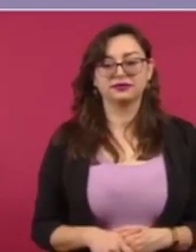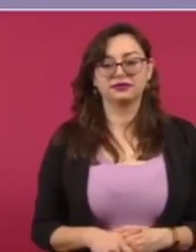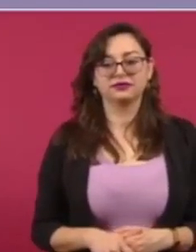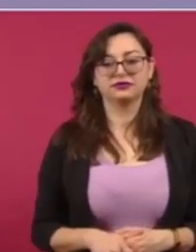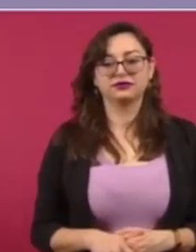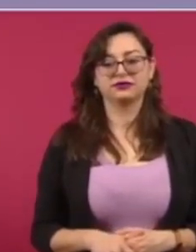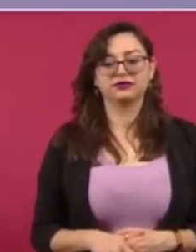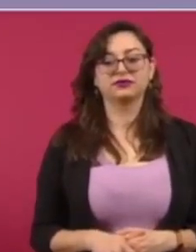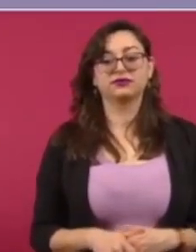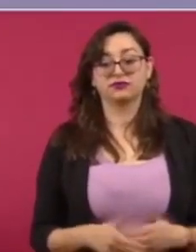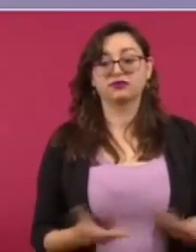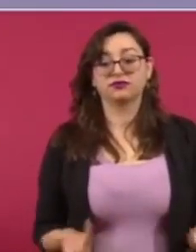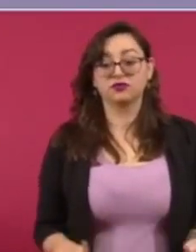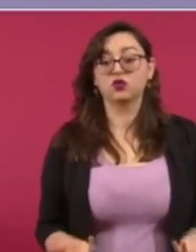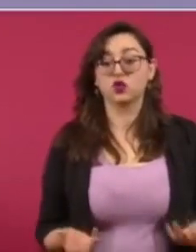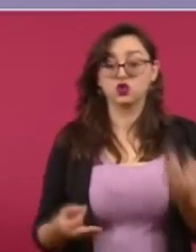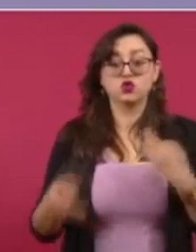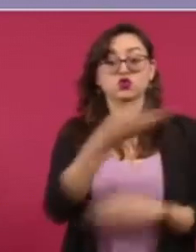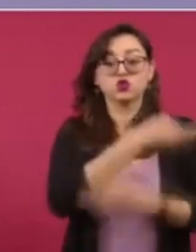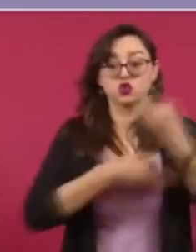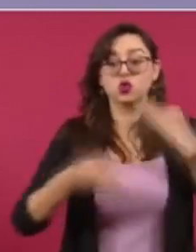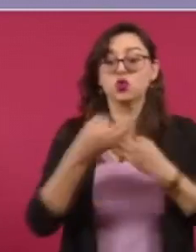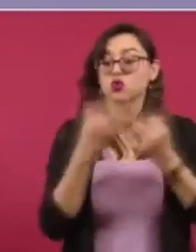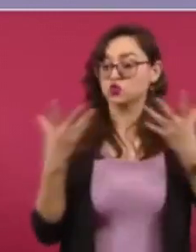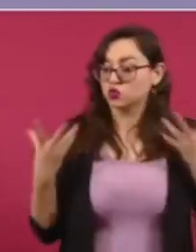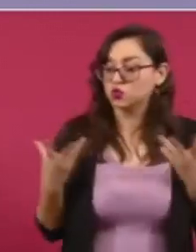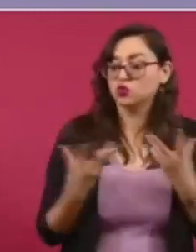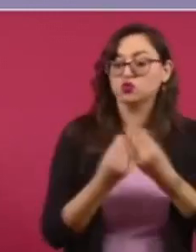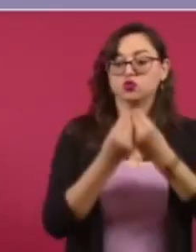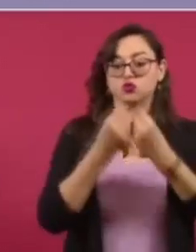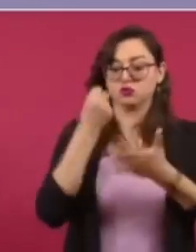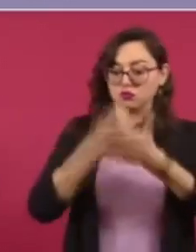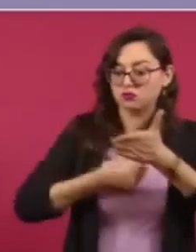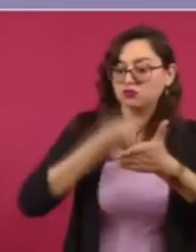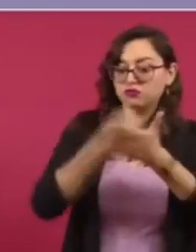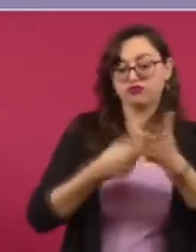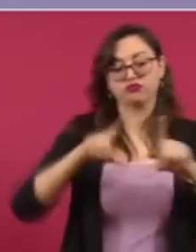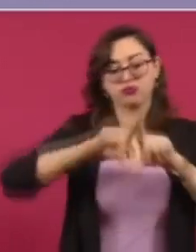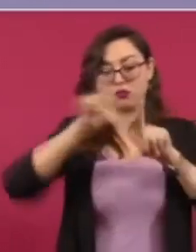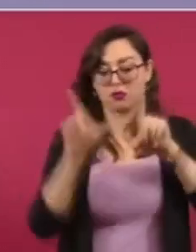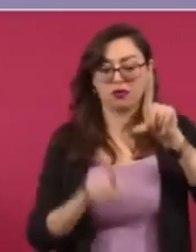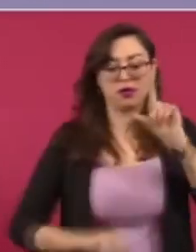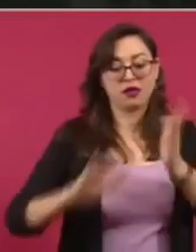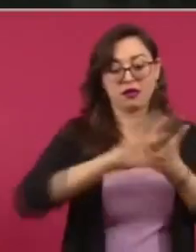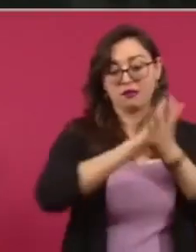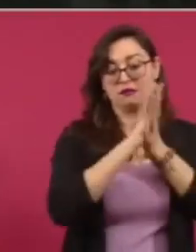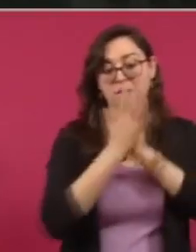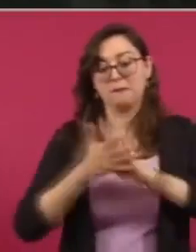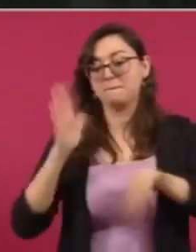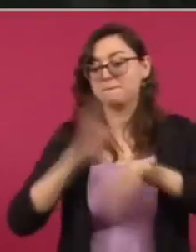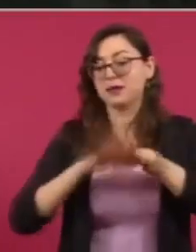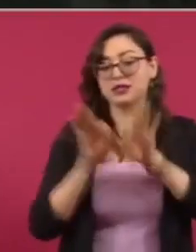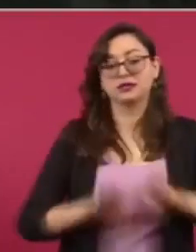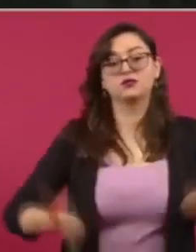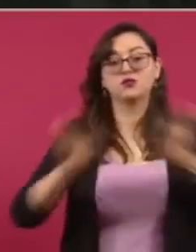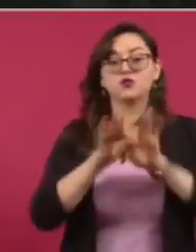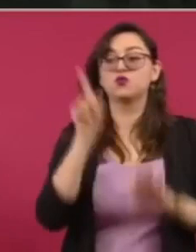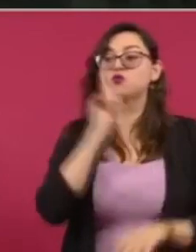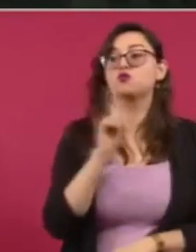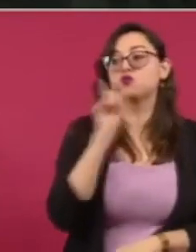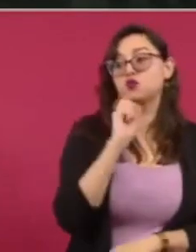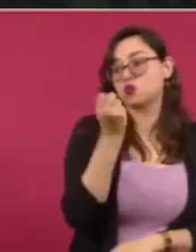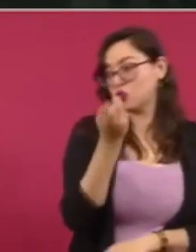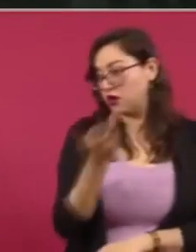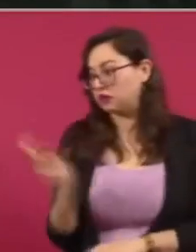muy pequeño, muy poco nutrido. Una selección de invitadas, de mujeres invitadas a esta